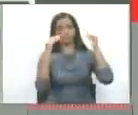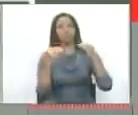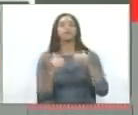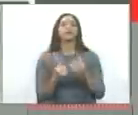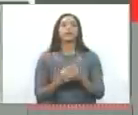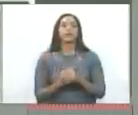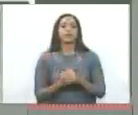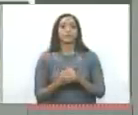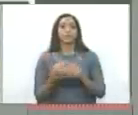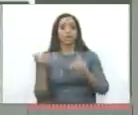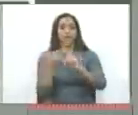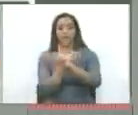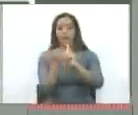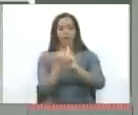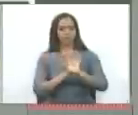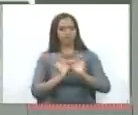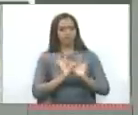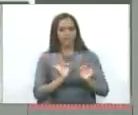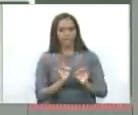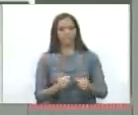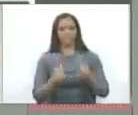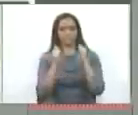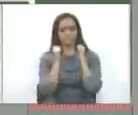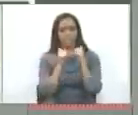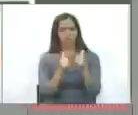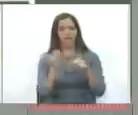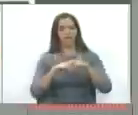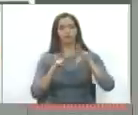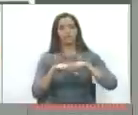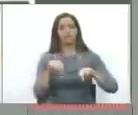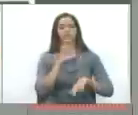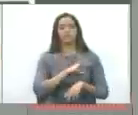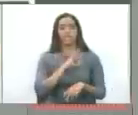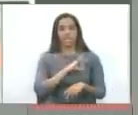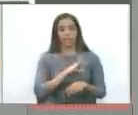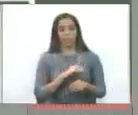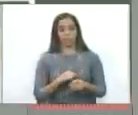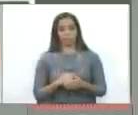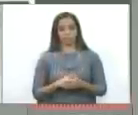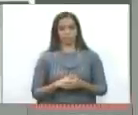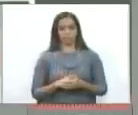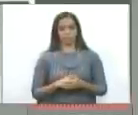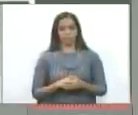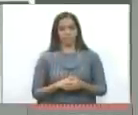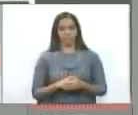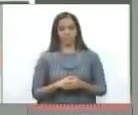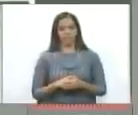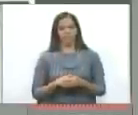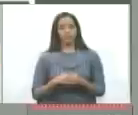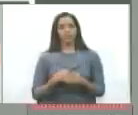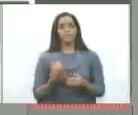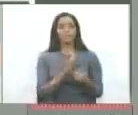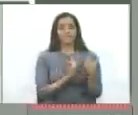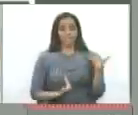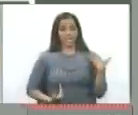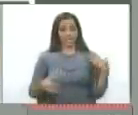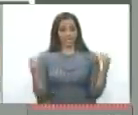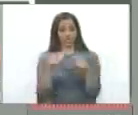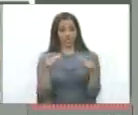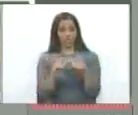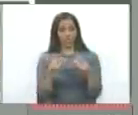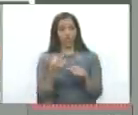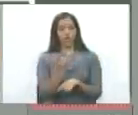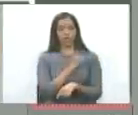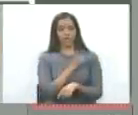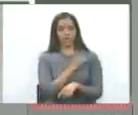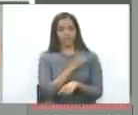de lo estratégico que es la construcción de su socialismo. Estuvimos, presidente, reunidos con la universidad.